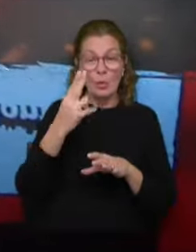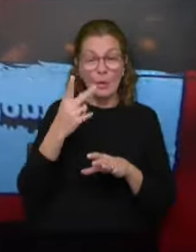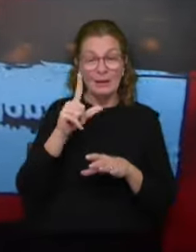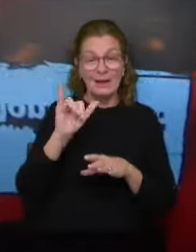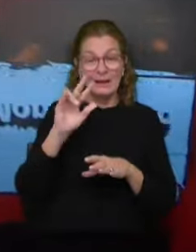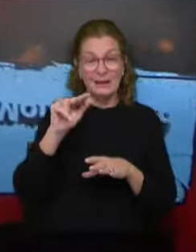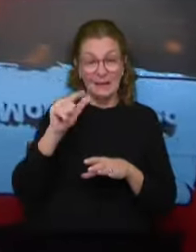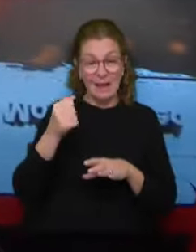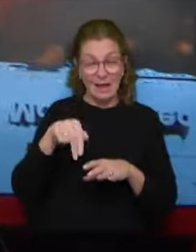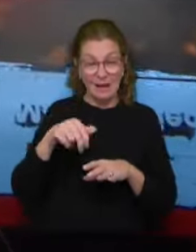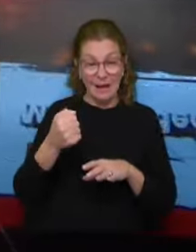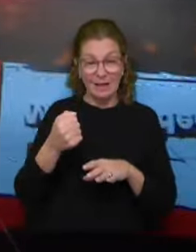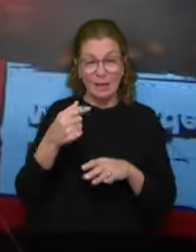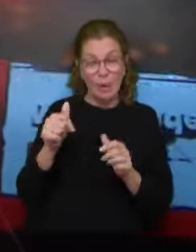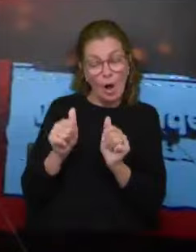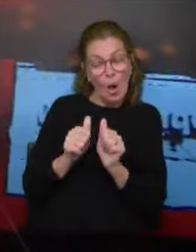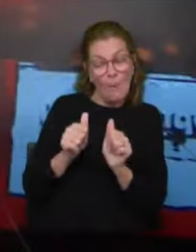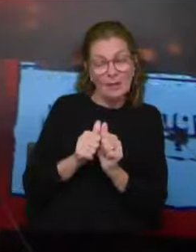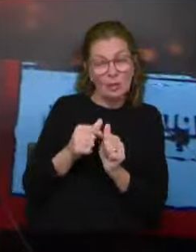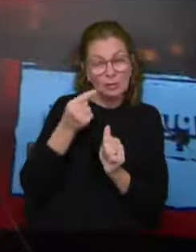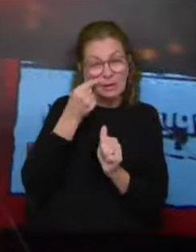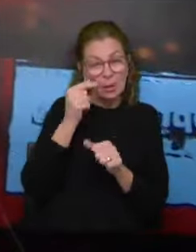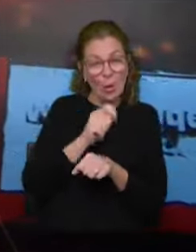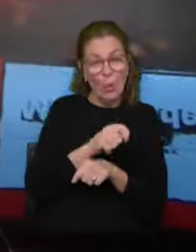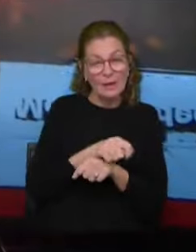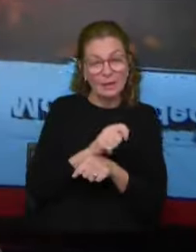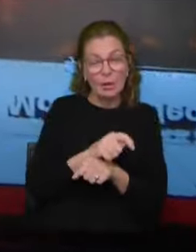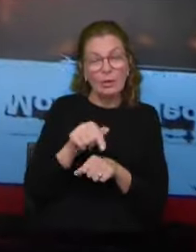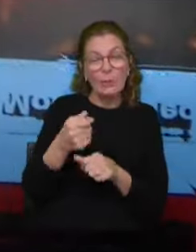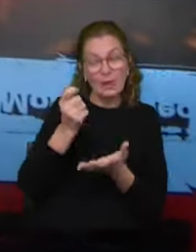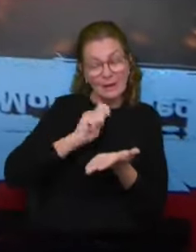que estuvo acompañando a testigos en los juicios y que después